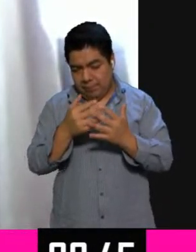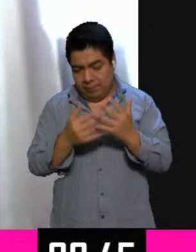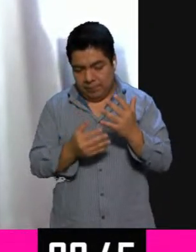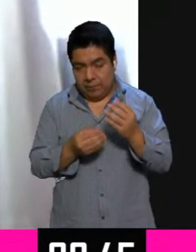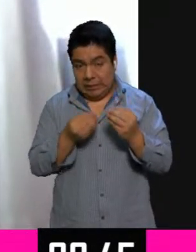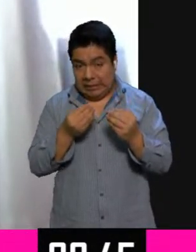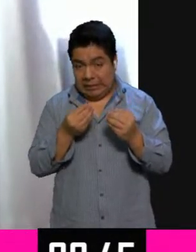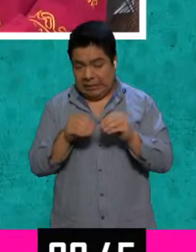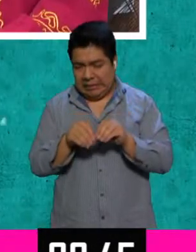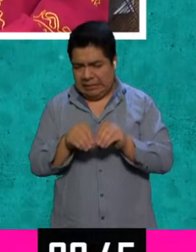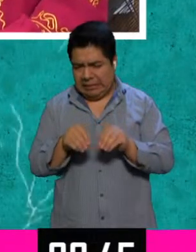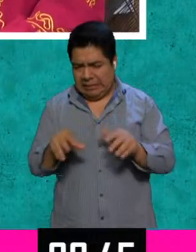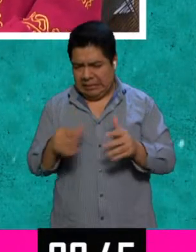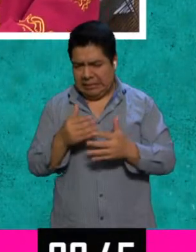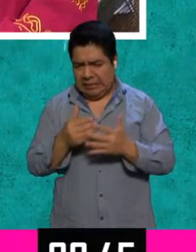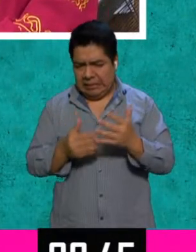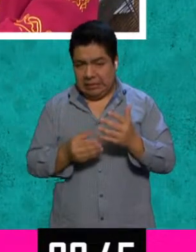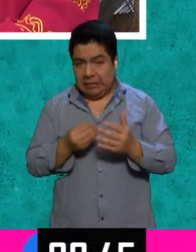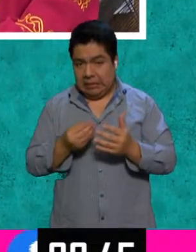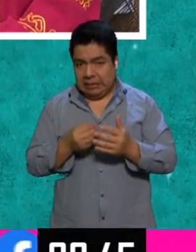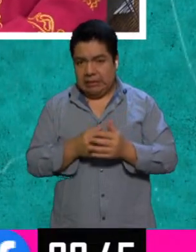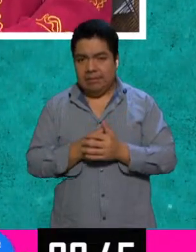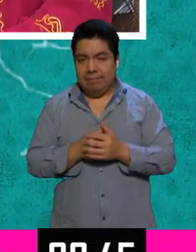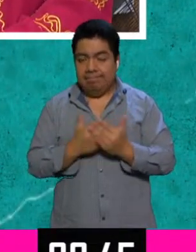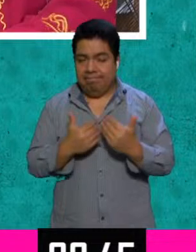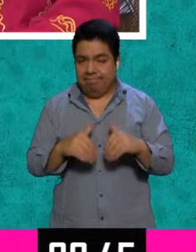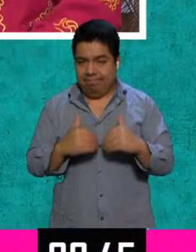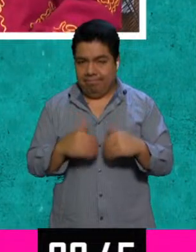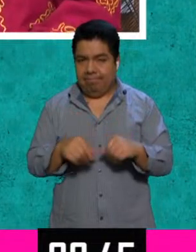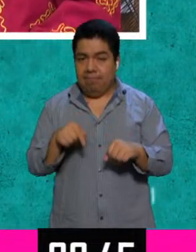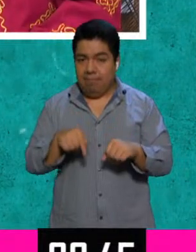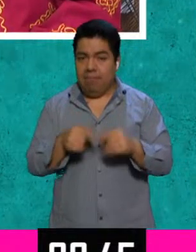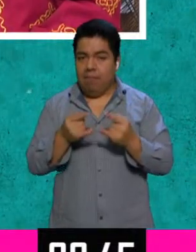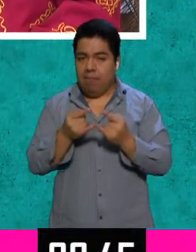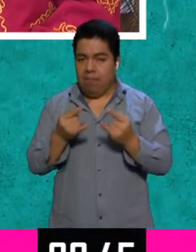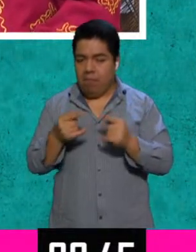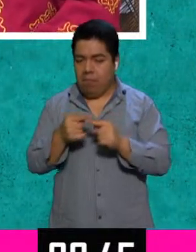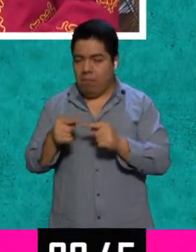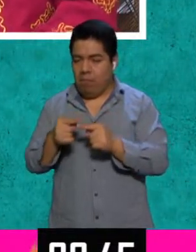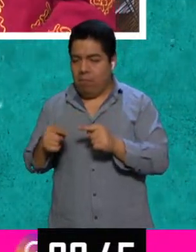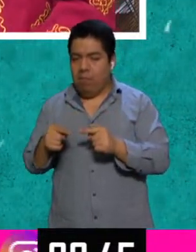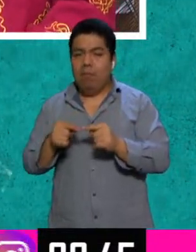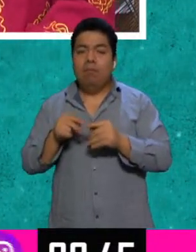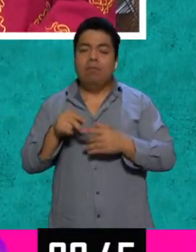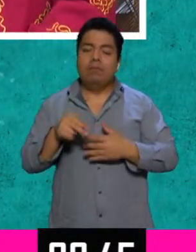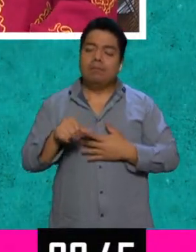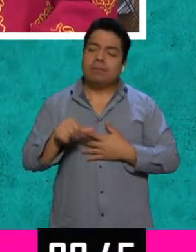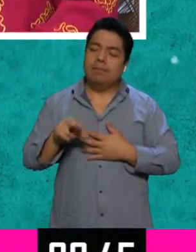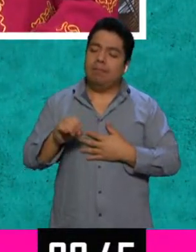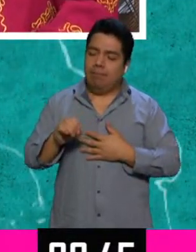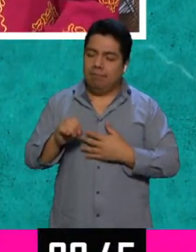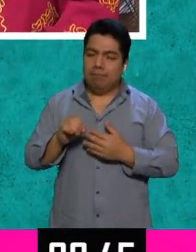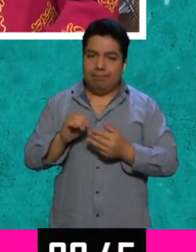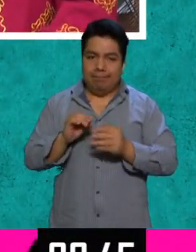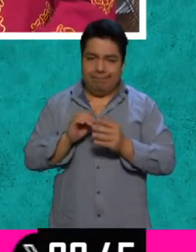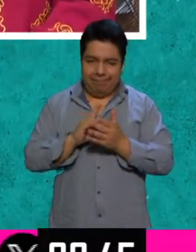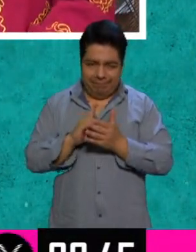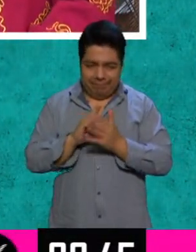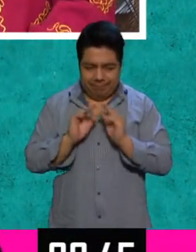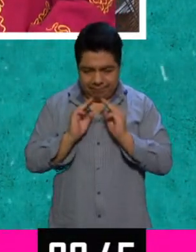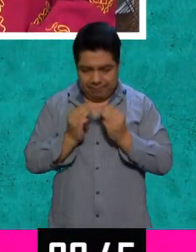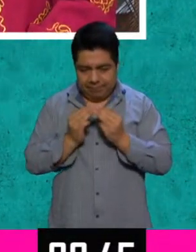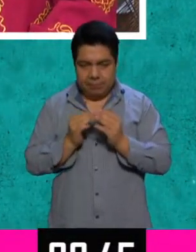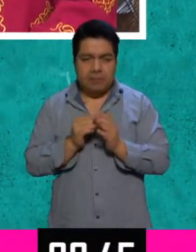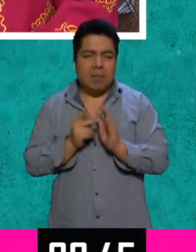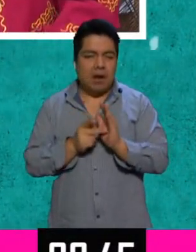que mucha información en Harto. términos de estas historias del narco, ¿no? Venga. Entonces, bueno, yo no quisiera